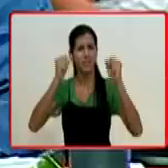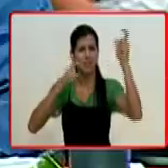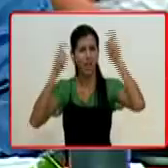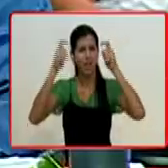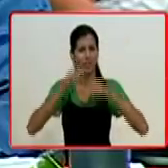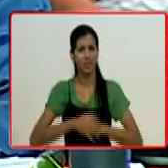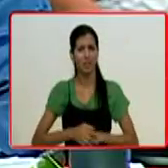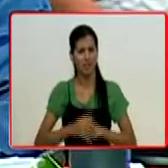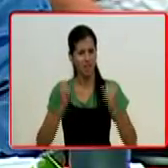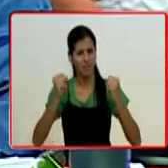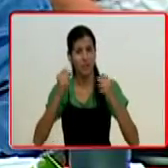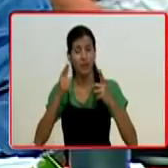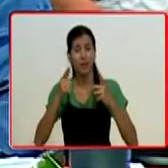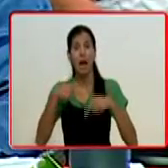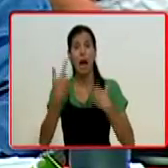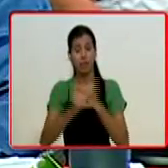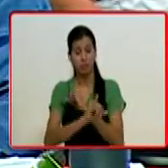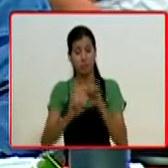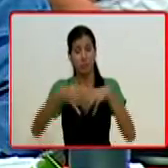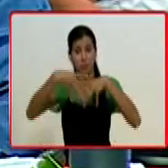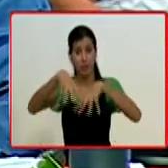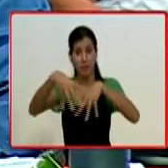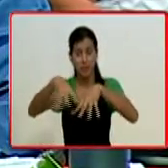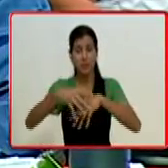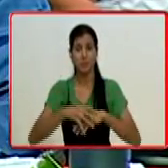y luego que marchemos.